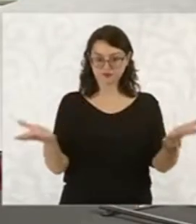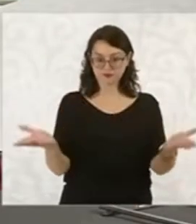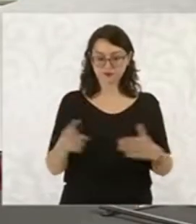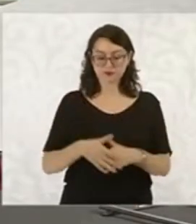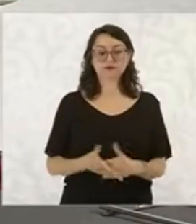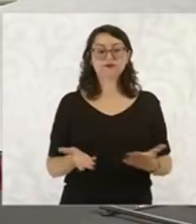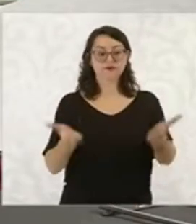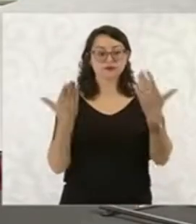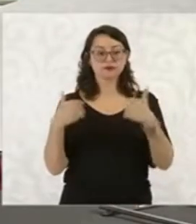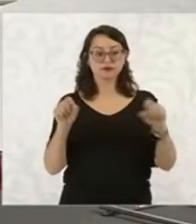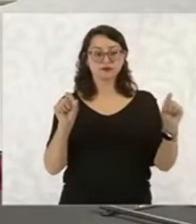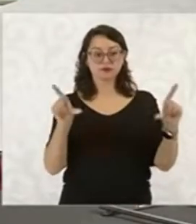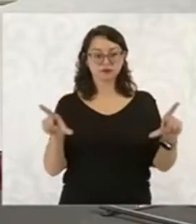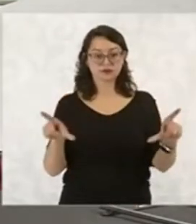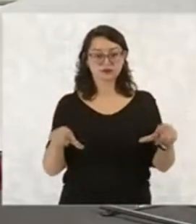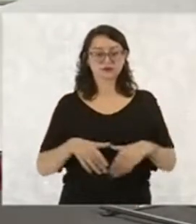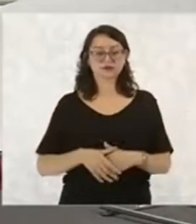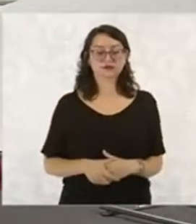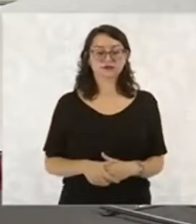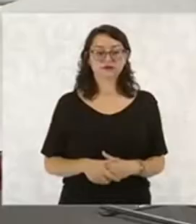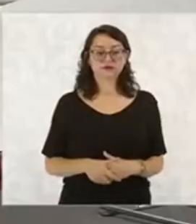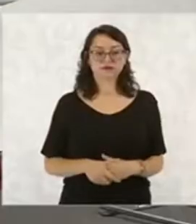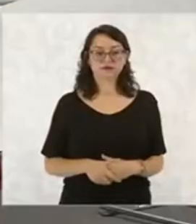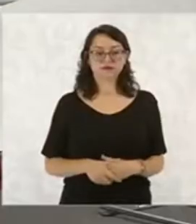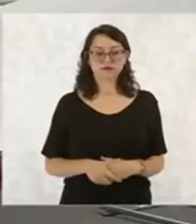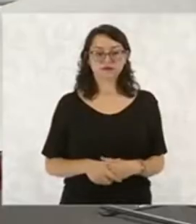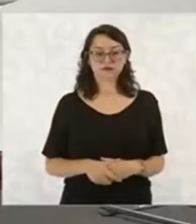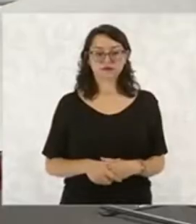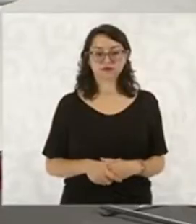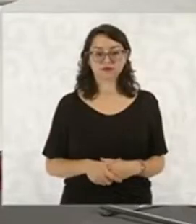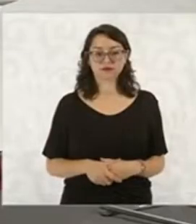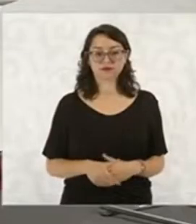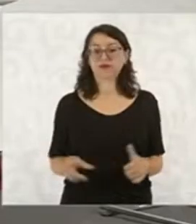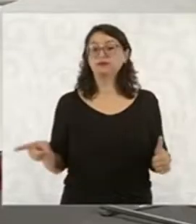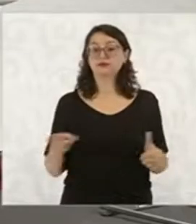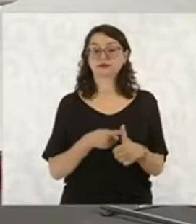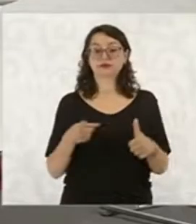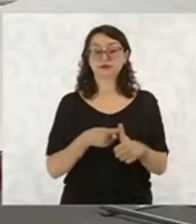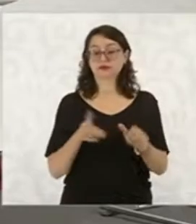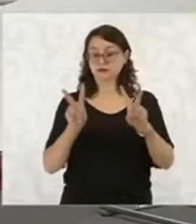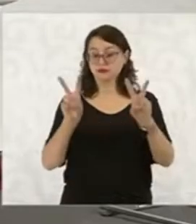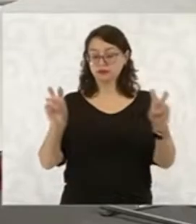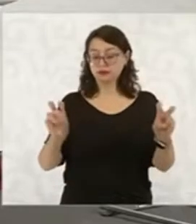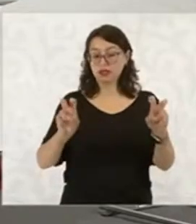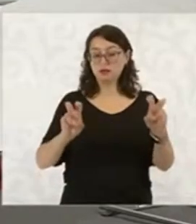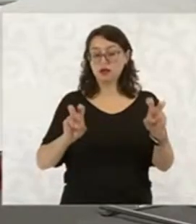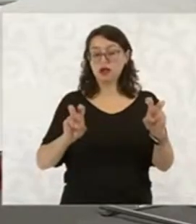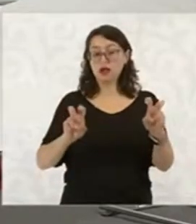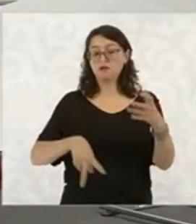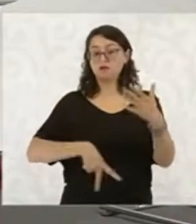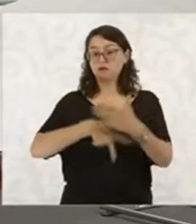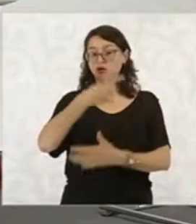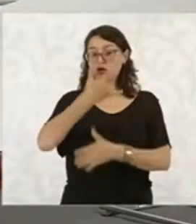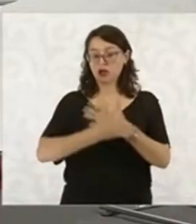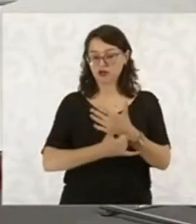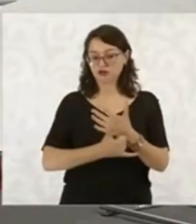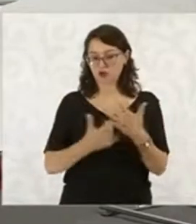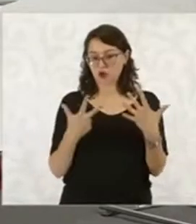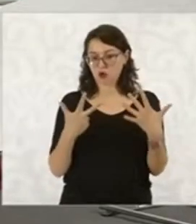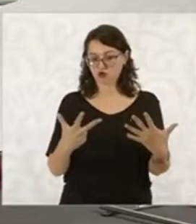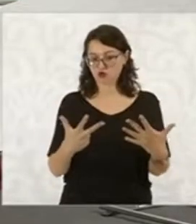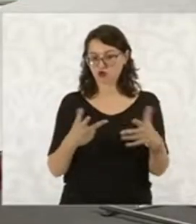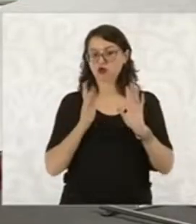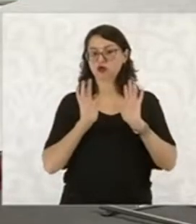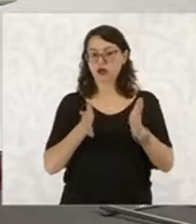favor. Me voy a referir en primer término a los 8 proyectos en los cuales ya iniciamos